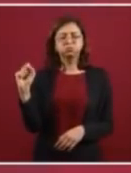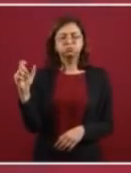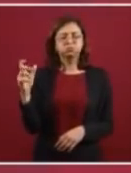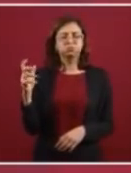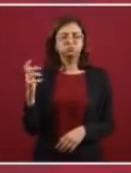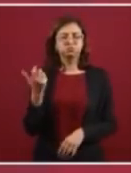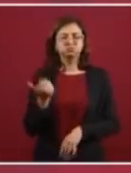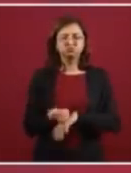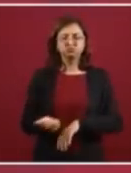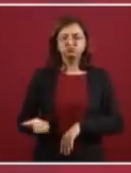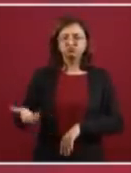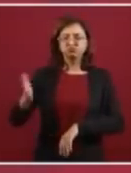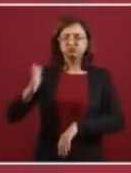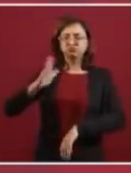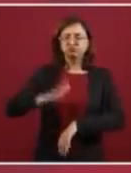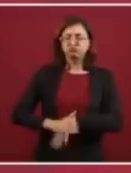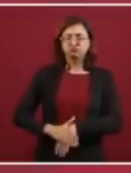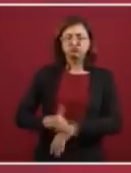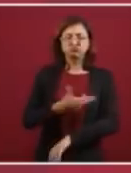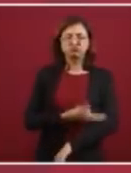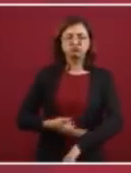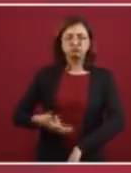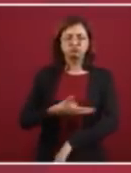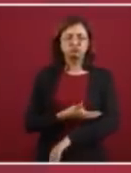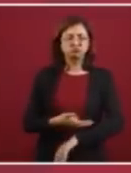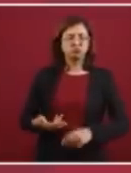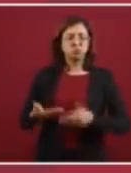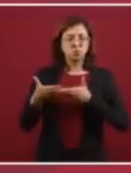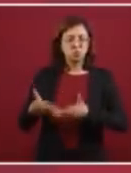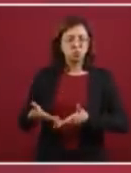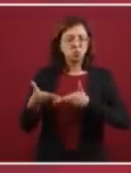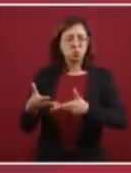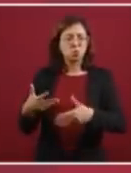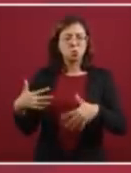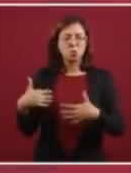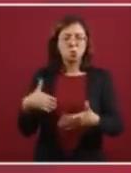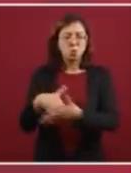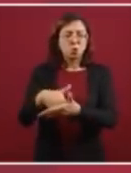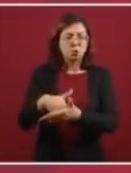administran puertos de manera exitosa y